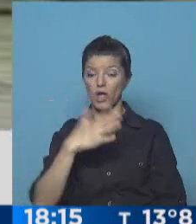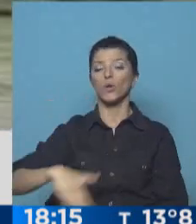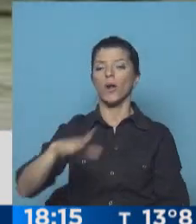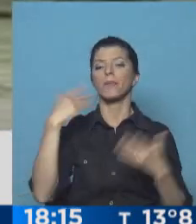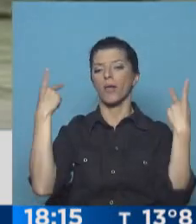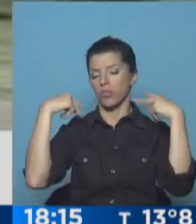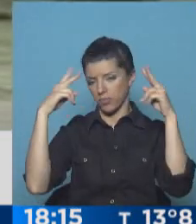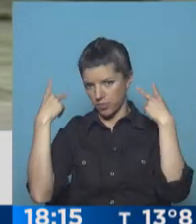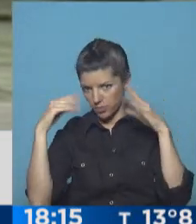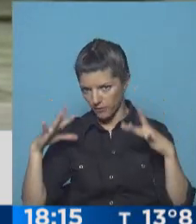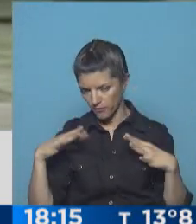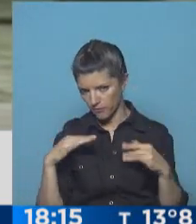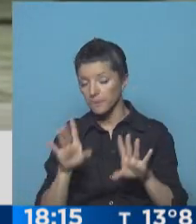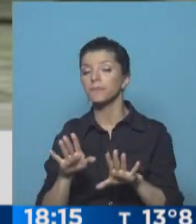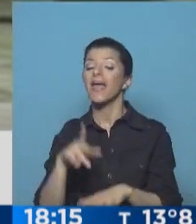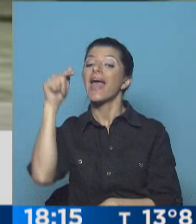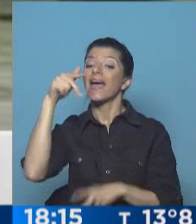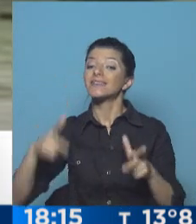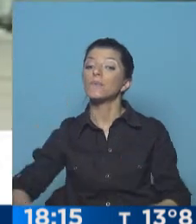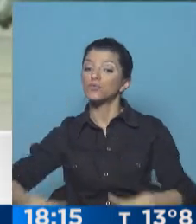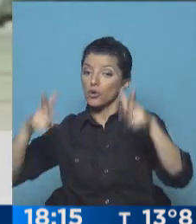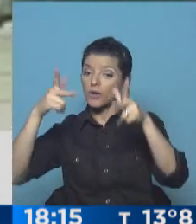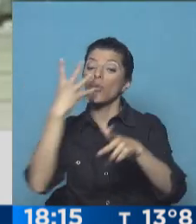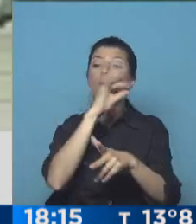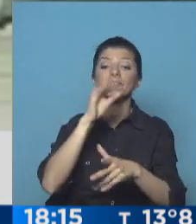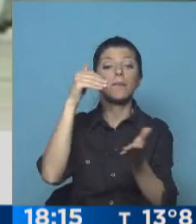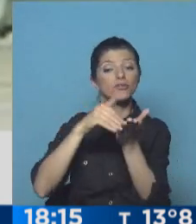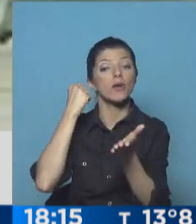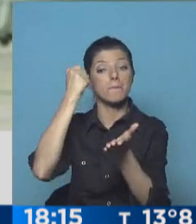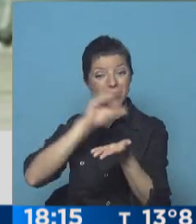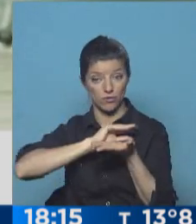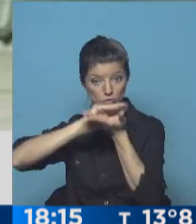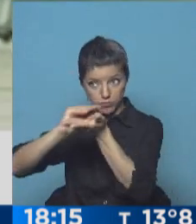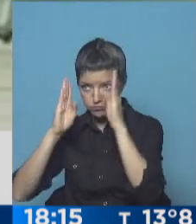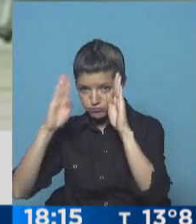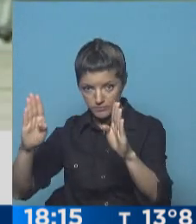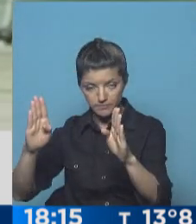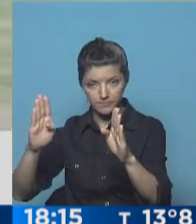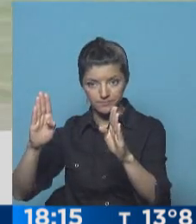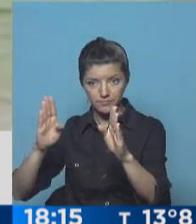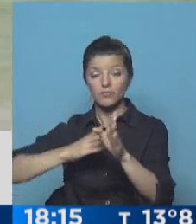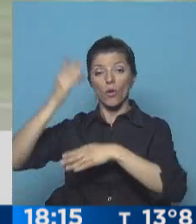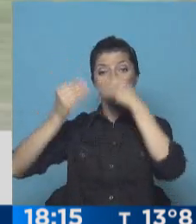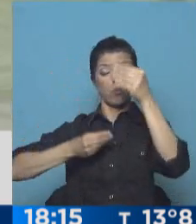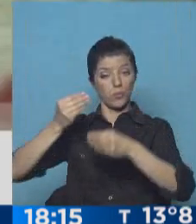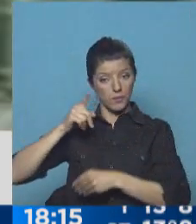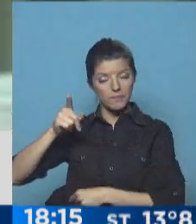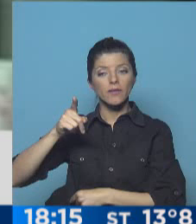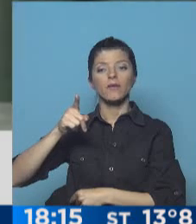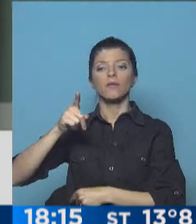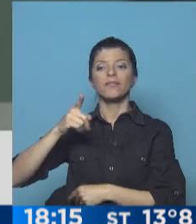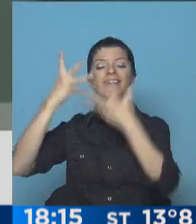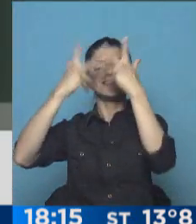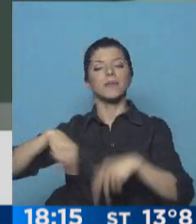esparcimiento. Esta torre insumió 40 millones de pesos que fueron fondeados por el Fideicomiso de Fortalecimiento del